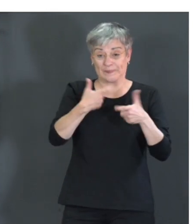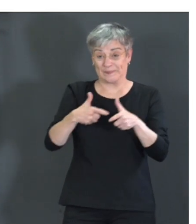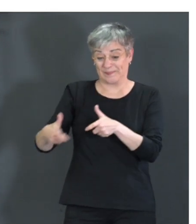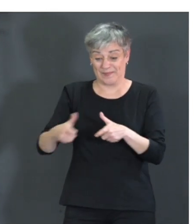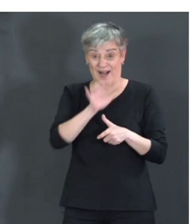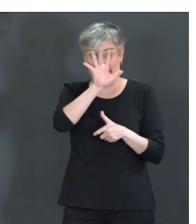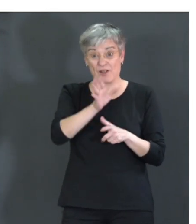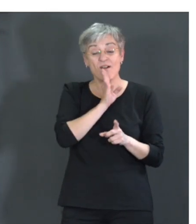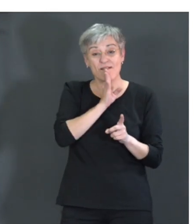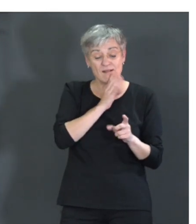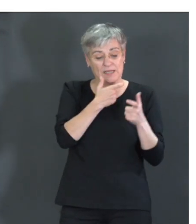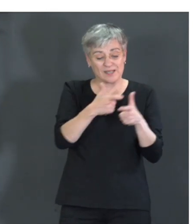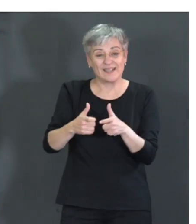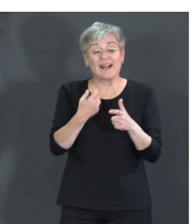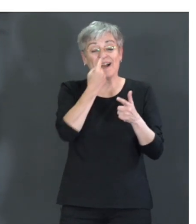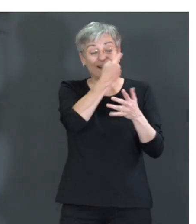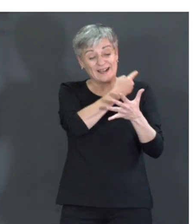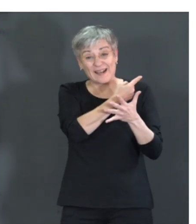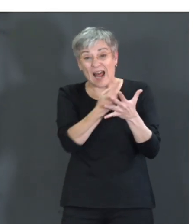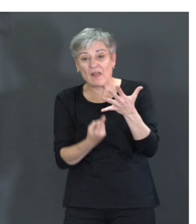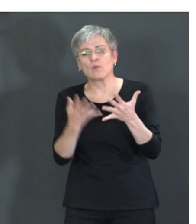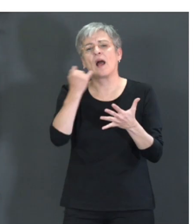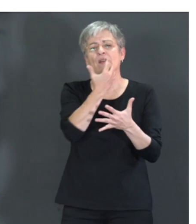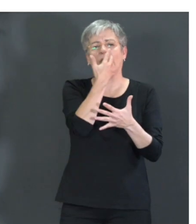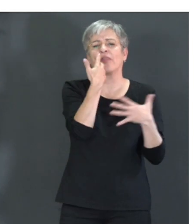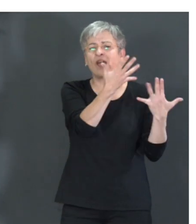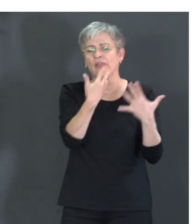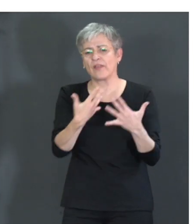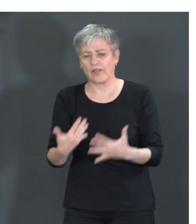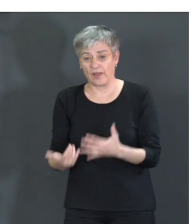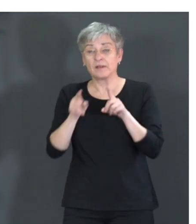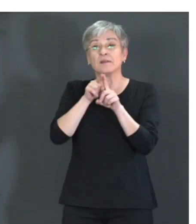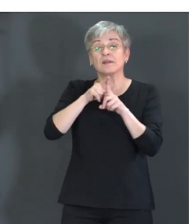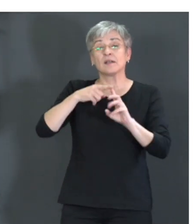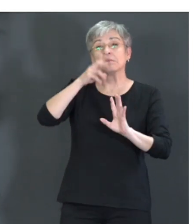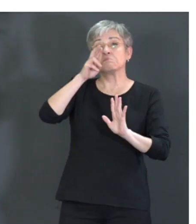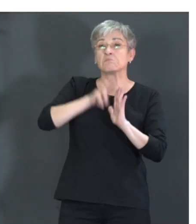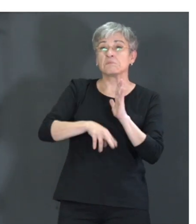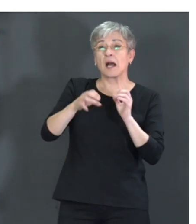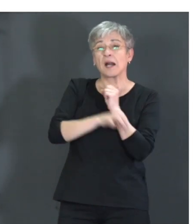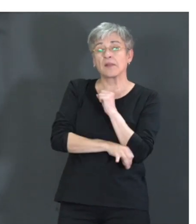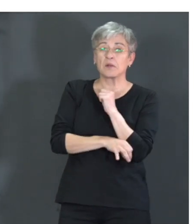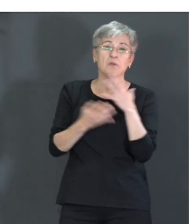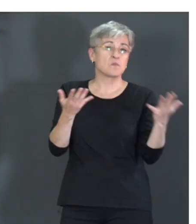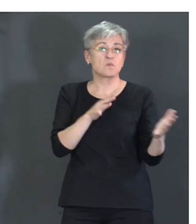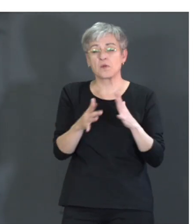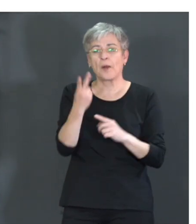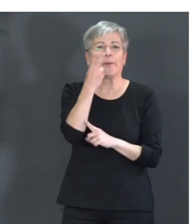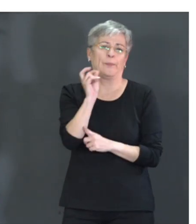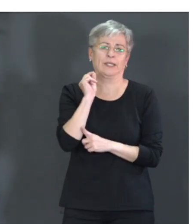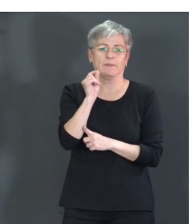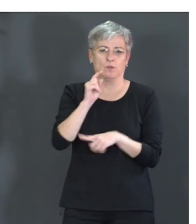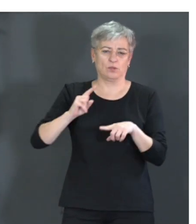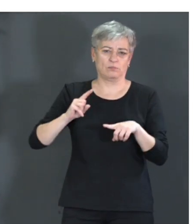comentado antes, en cada área hay 10 preguntas, ¿de acuerdo? Está pensado que la rutina en total dura aproximadamente unos 20